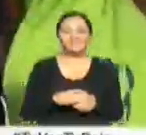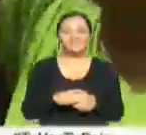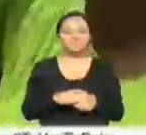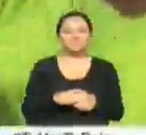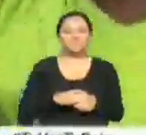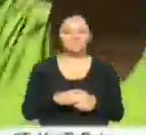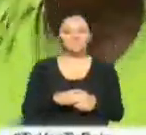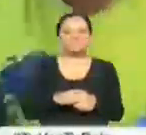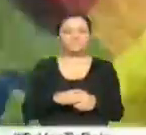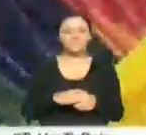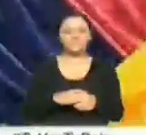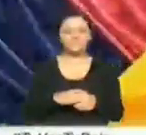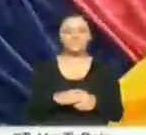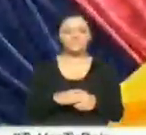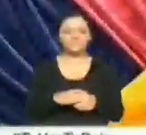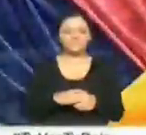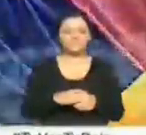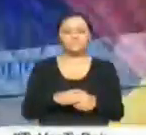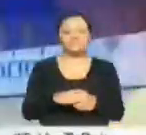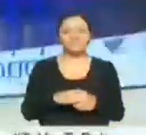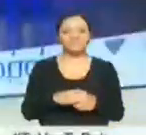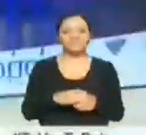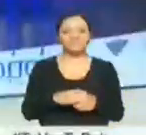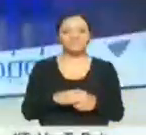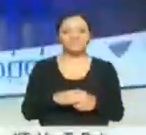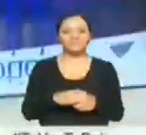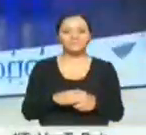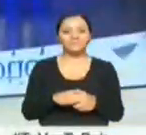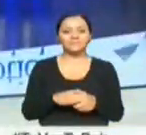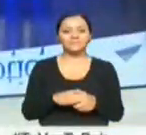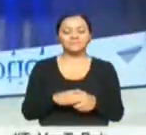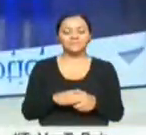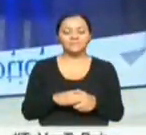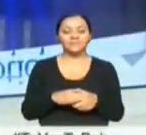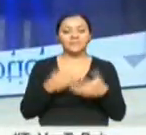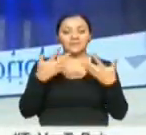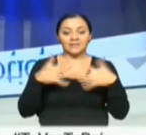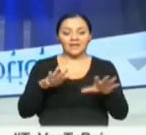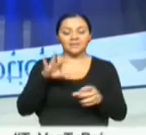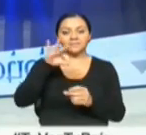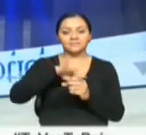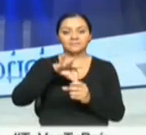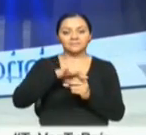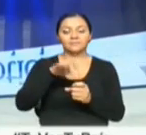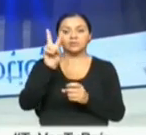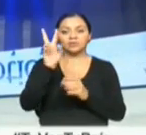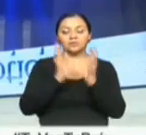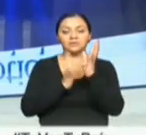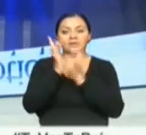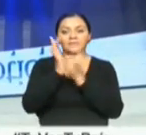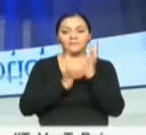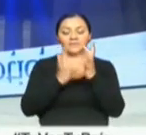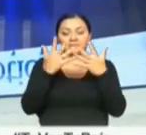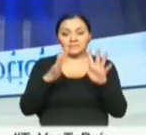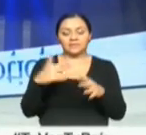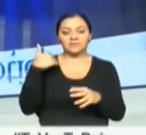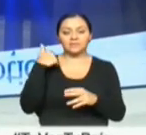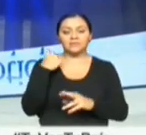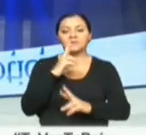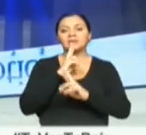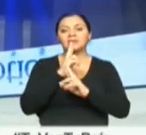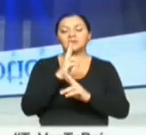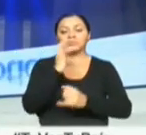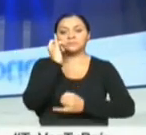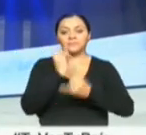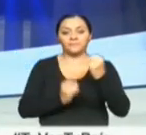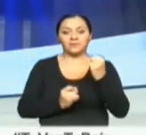felices, que los cumplan felices. Luego de los comicios de este 2 de abril ya existen resultados